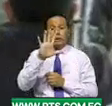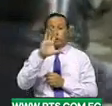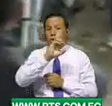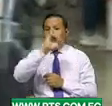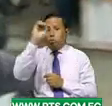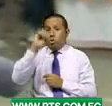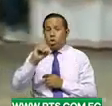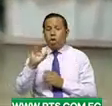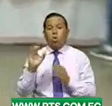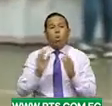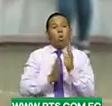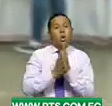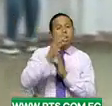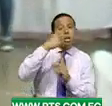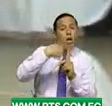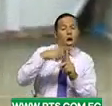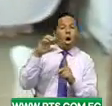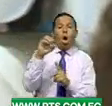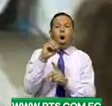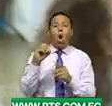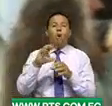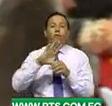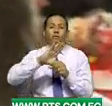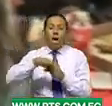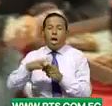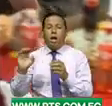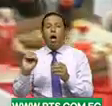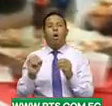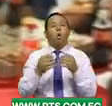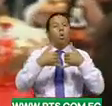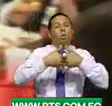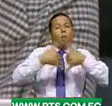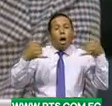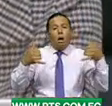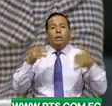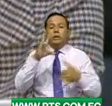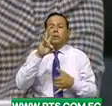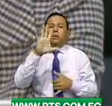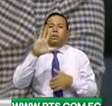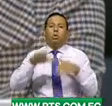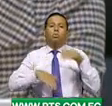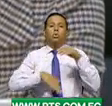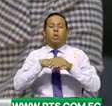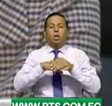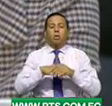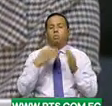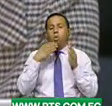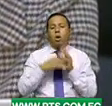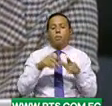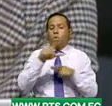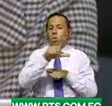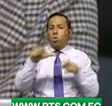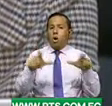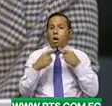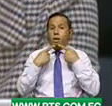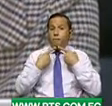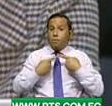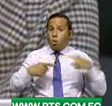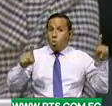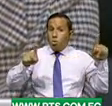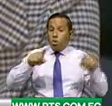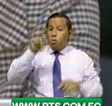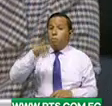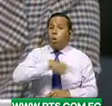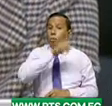templos religiosos y ferias de emprendimiento, entre otras. En los espacios públicos, prohibición de eventos como